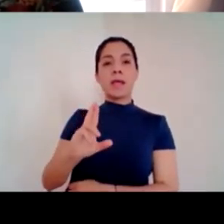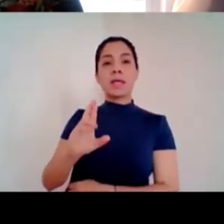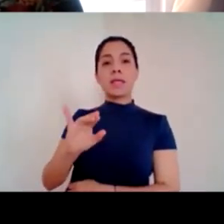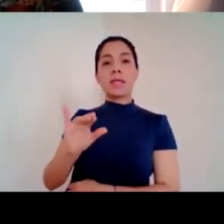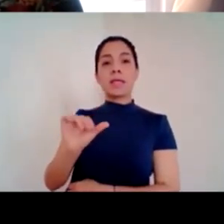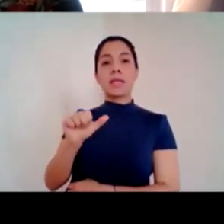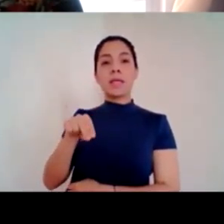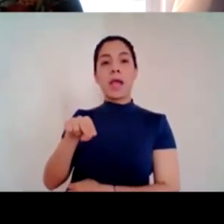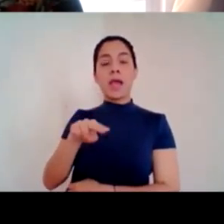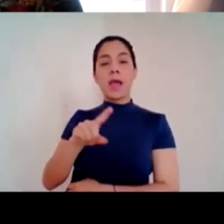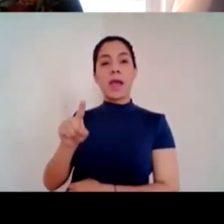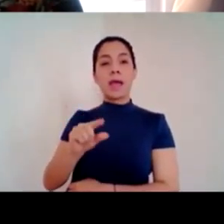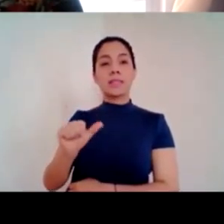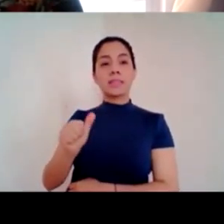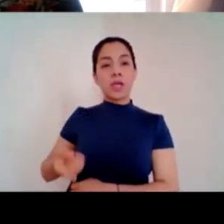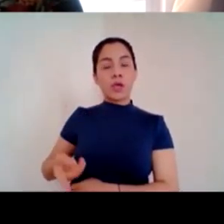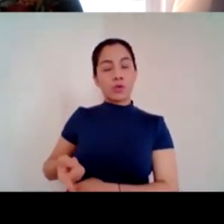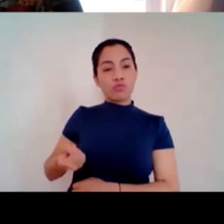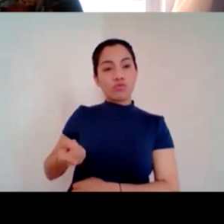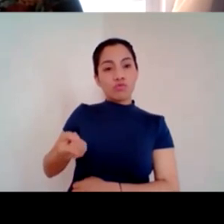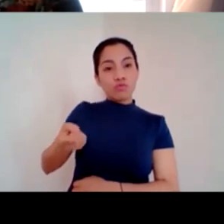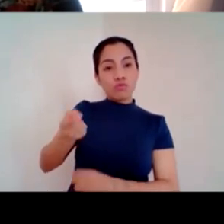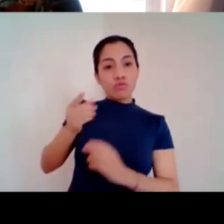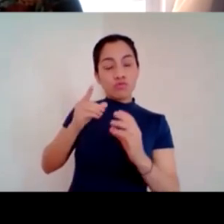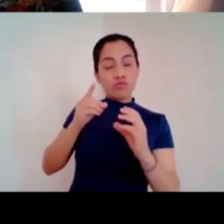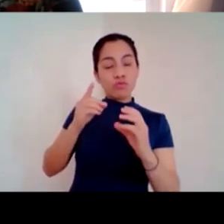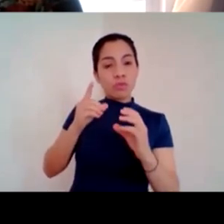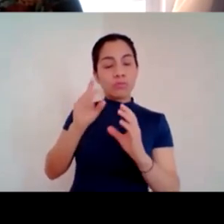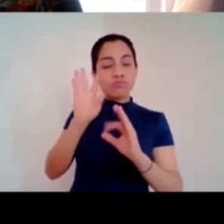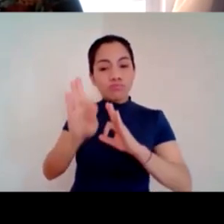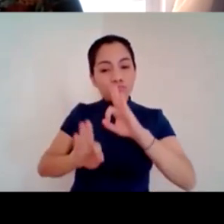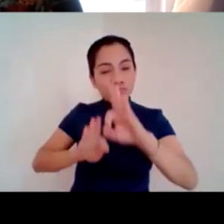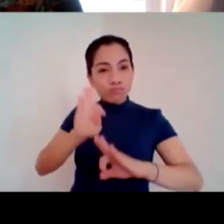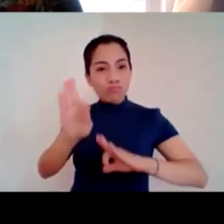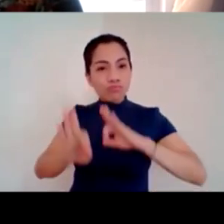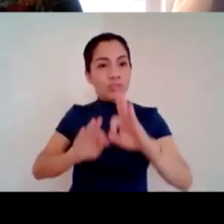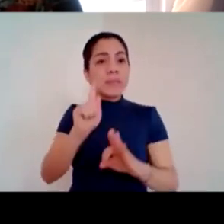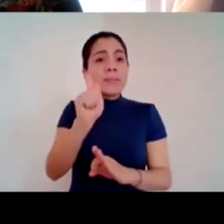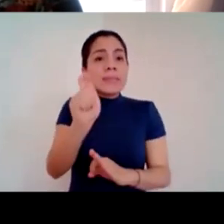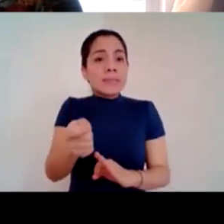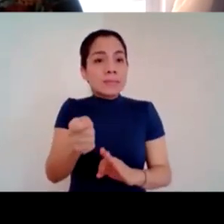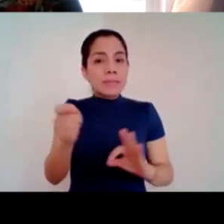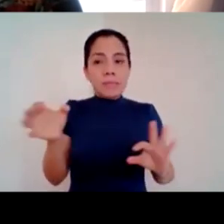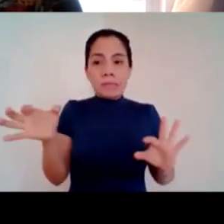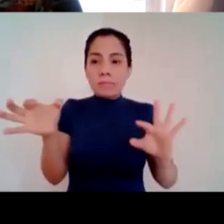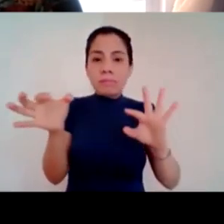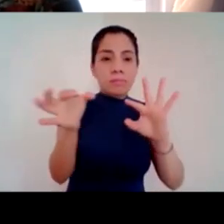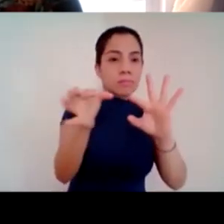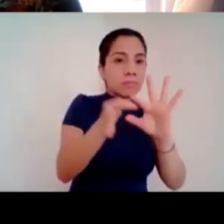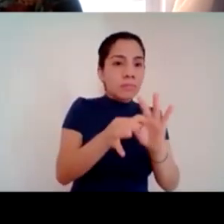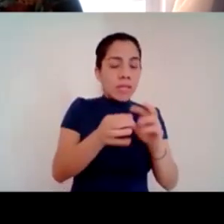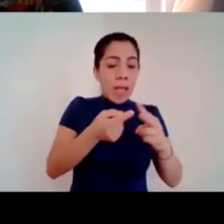ligada a inicio al comienzo al principio